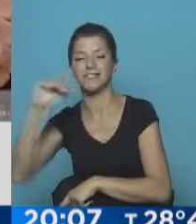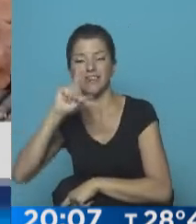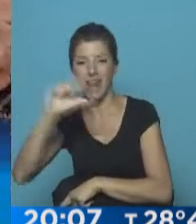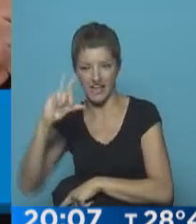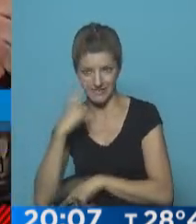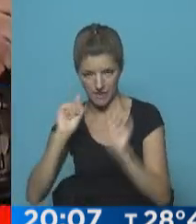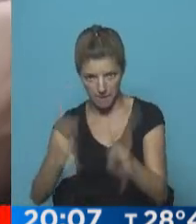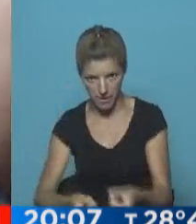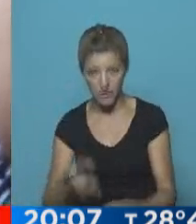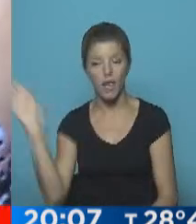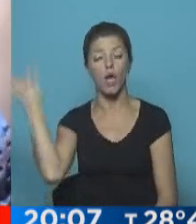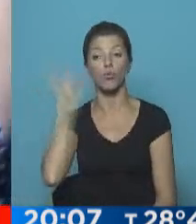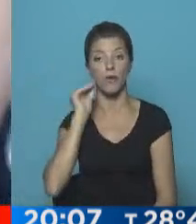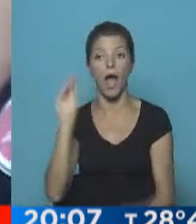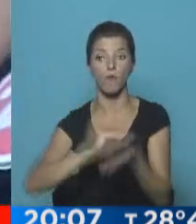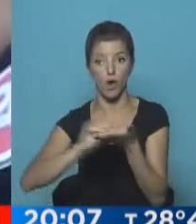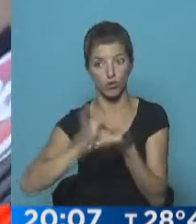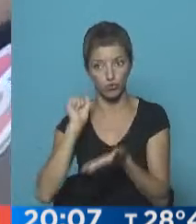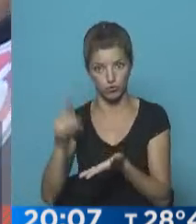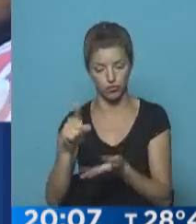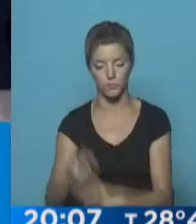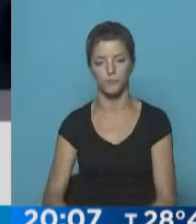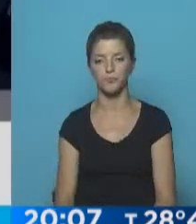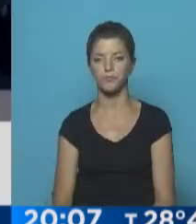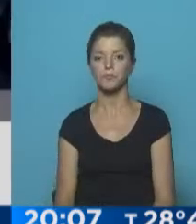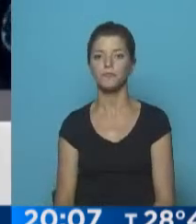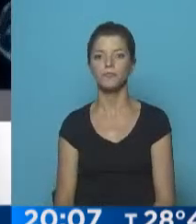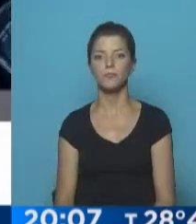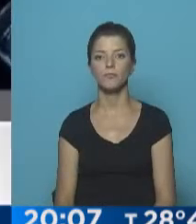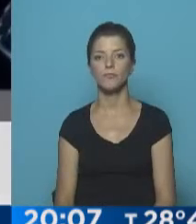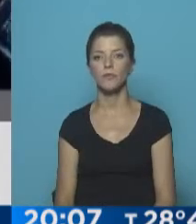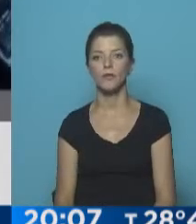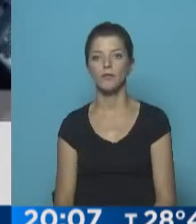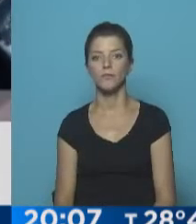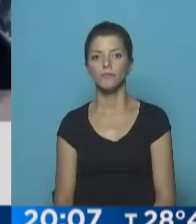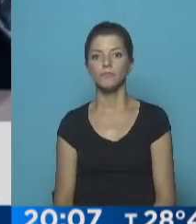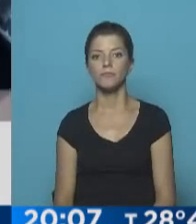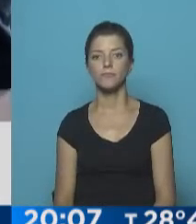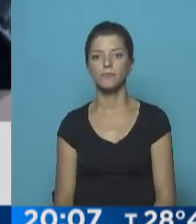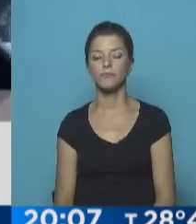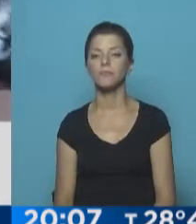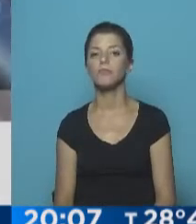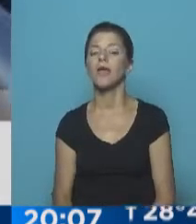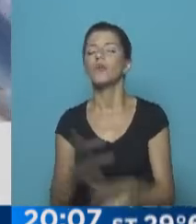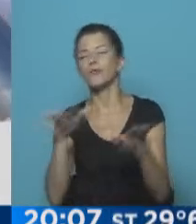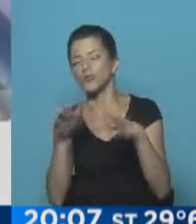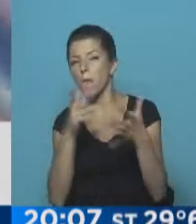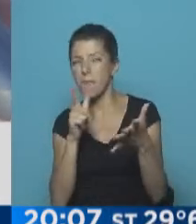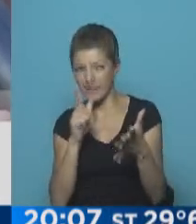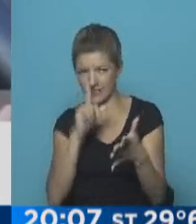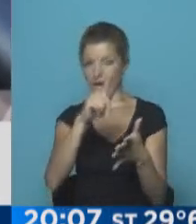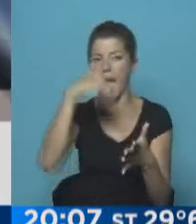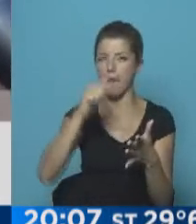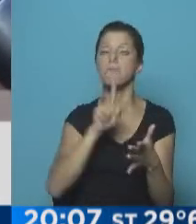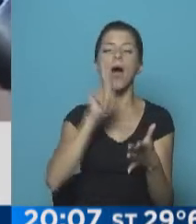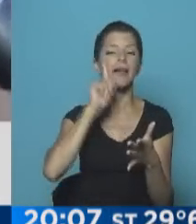escuchamos. Una situación en algún punto similar a la de Martín Lanata. Ese aspecto lo iba a desarrollar